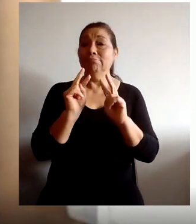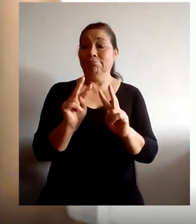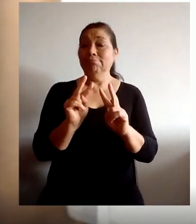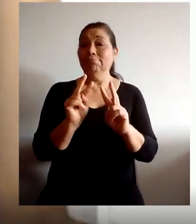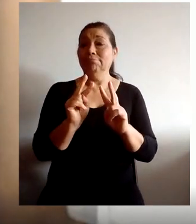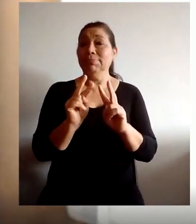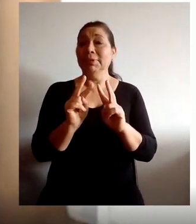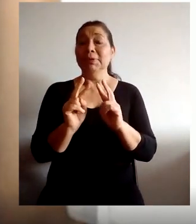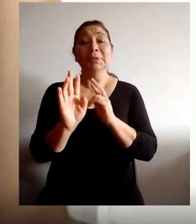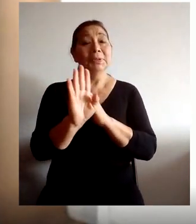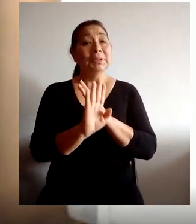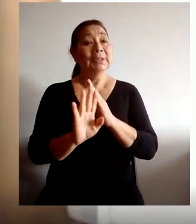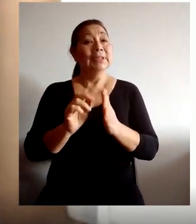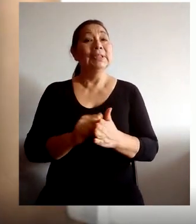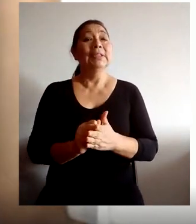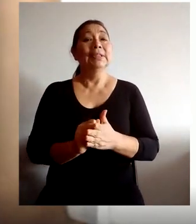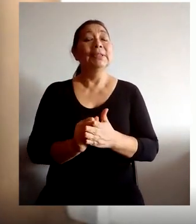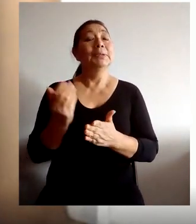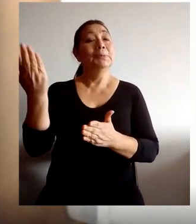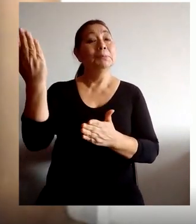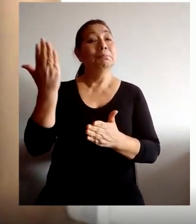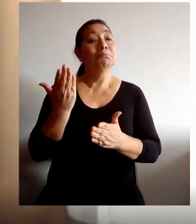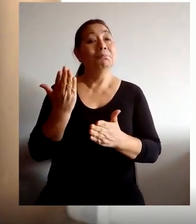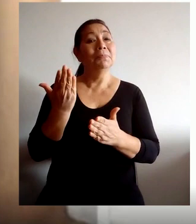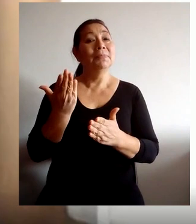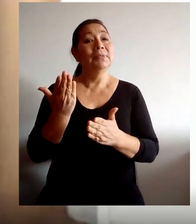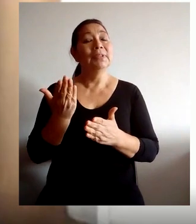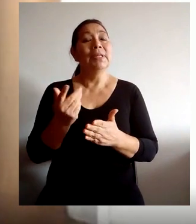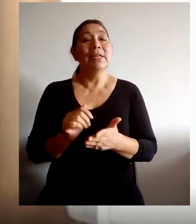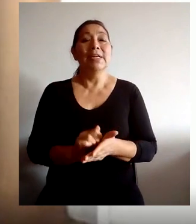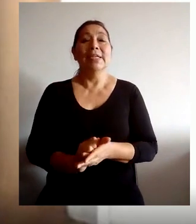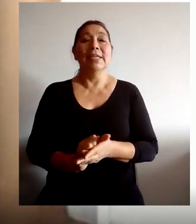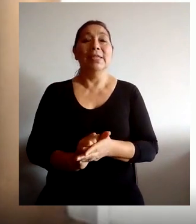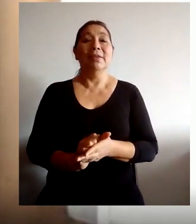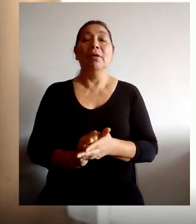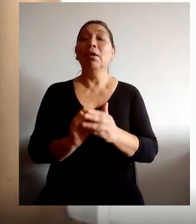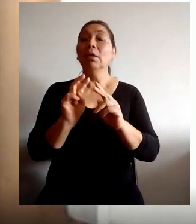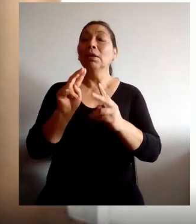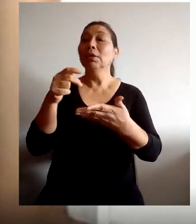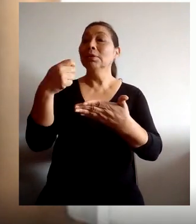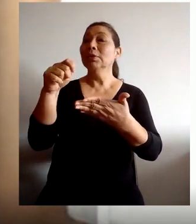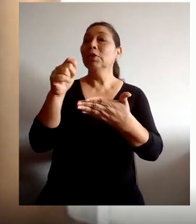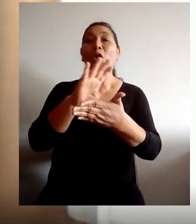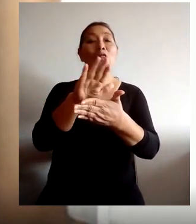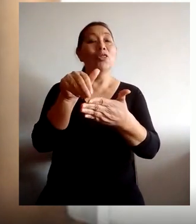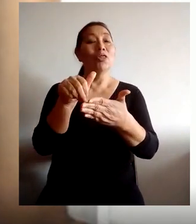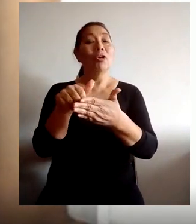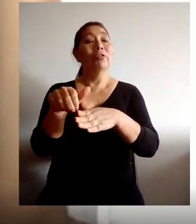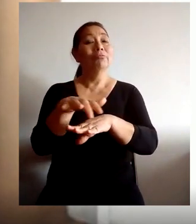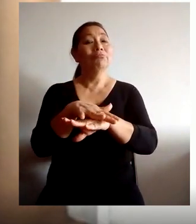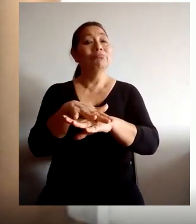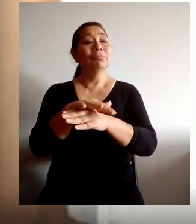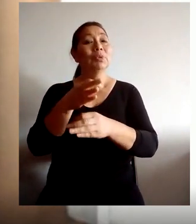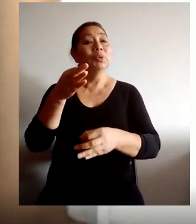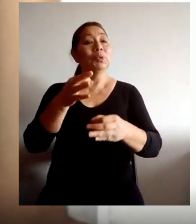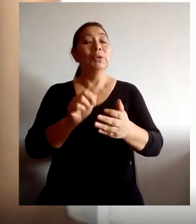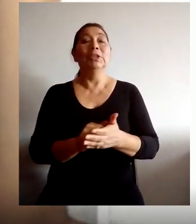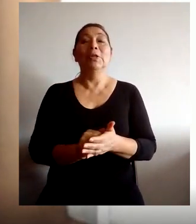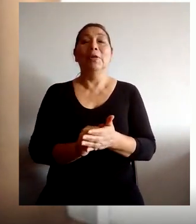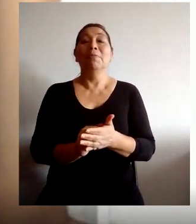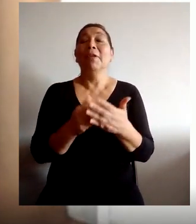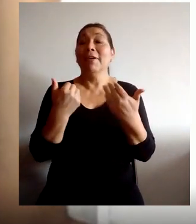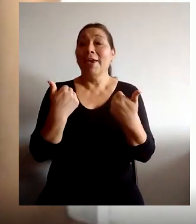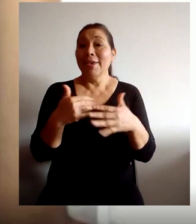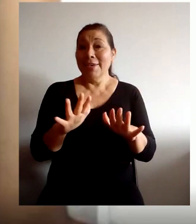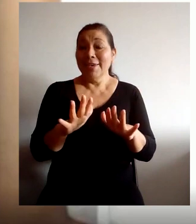observar toda esta ejecución de sentencia que ya fue valorada por el órgano jurisdiccional en su momento. Lo